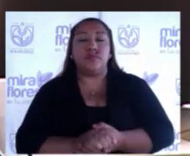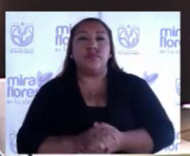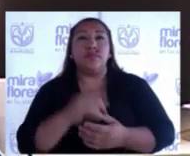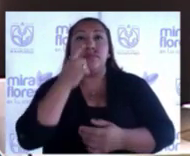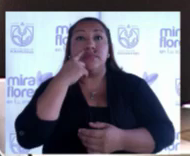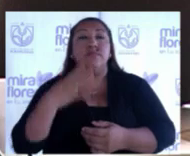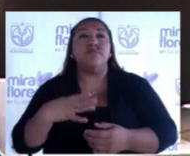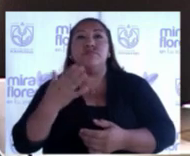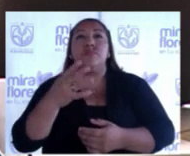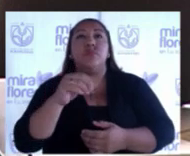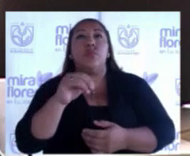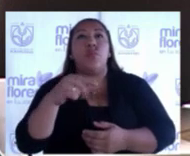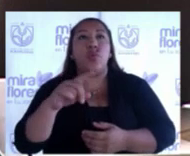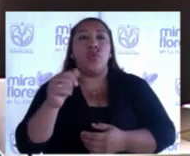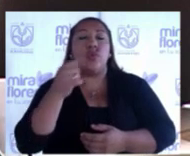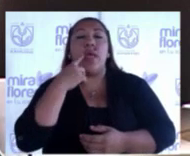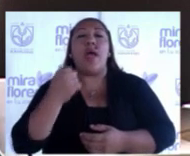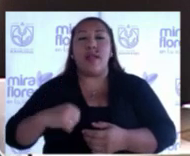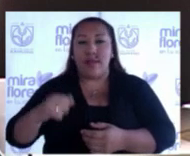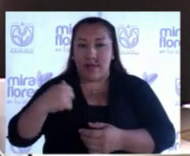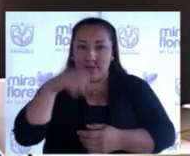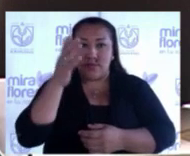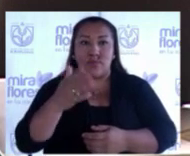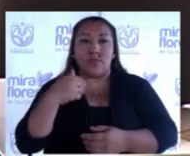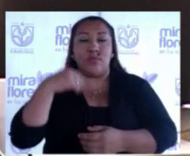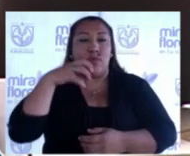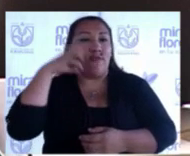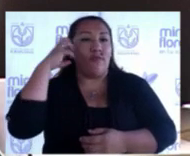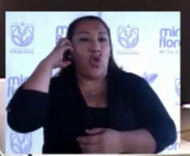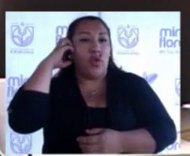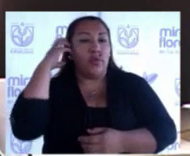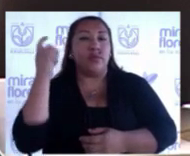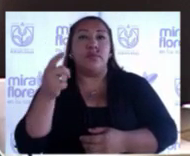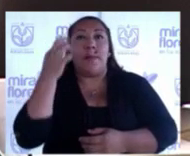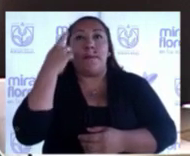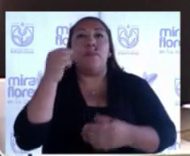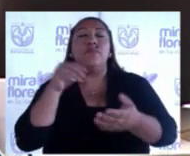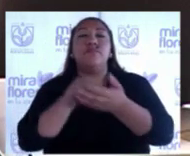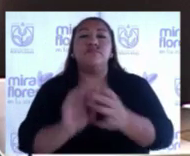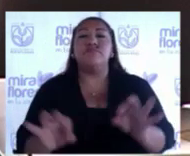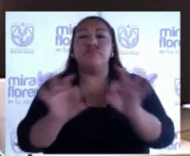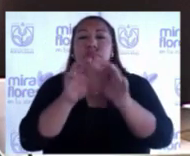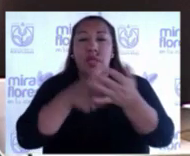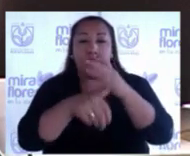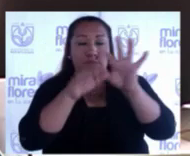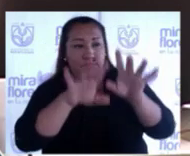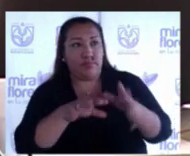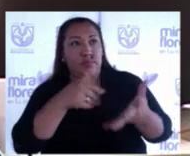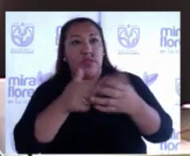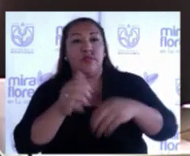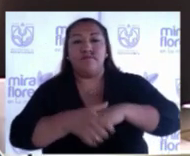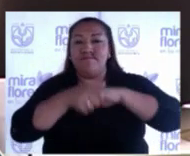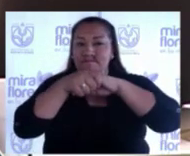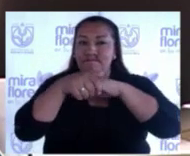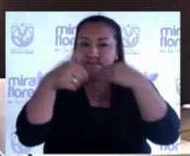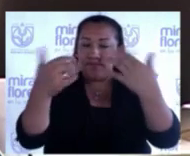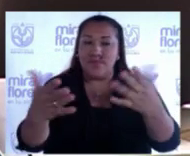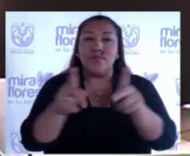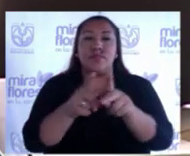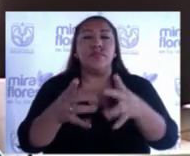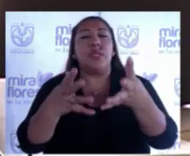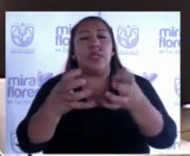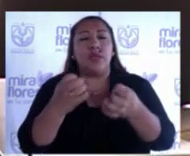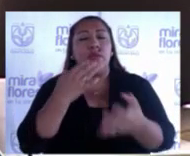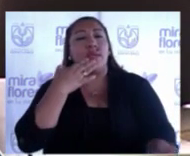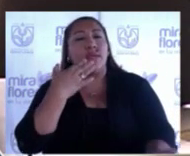Señor doctor Jorge Muñoz Güez, alcalde de la Municipalidad de Miraflores. Por medio del presente tenemos a bien saludarlo y asimismo